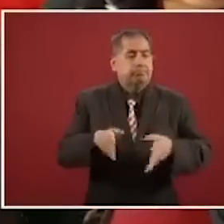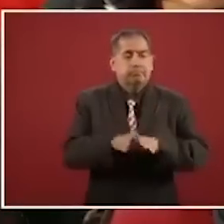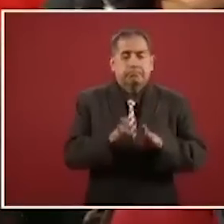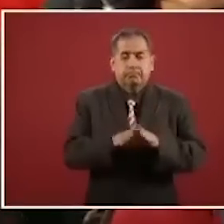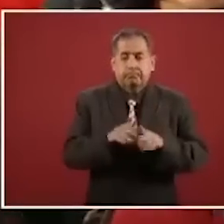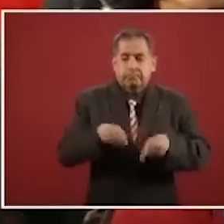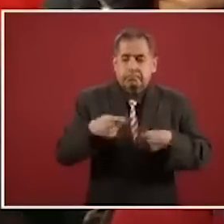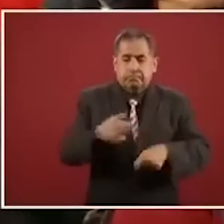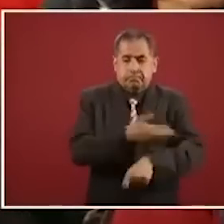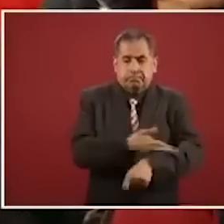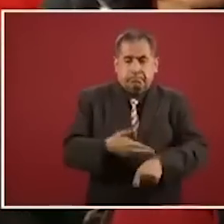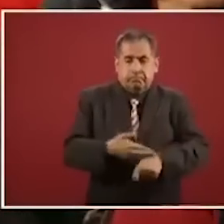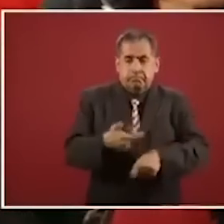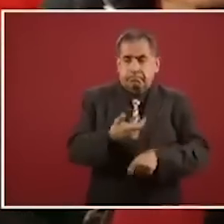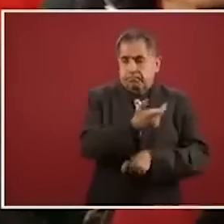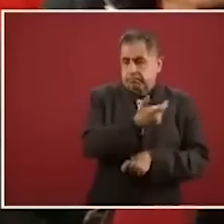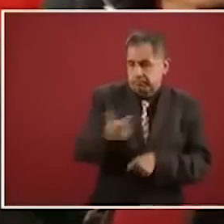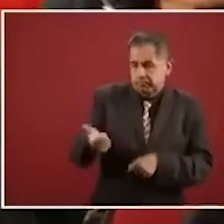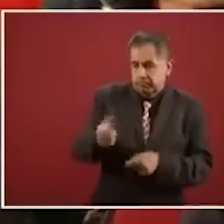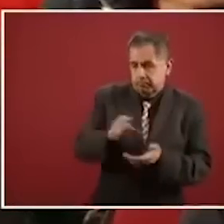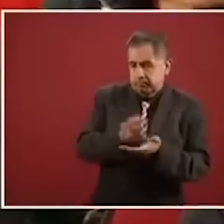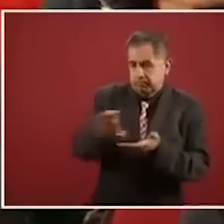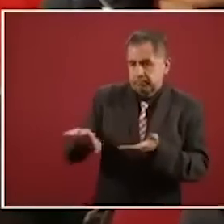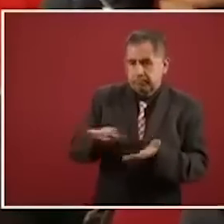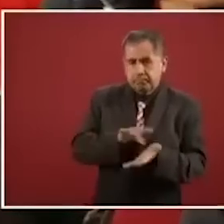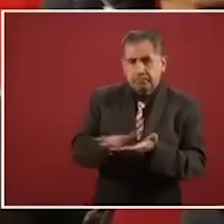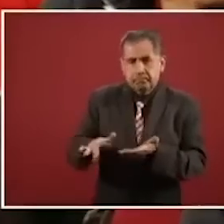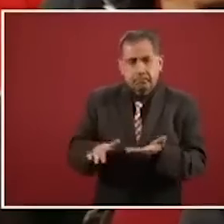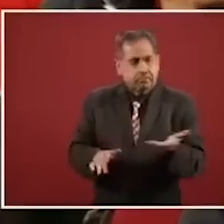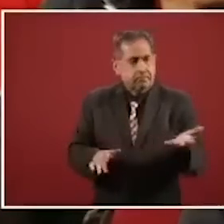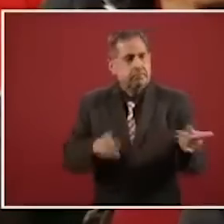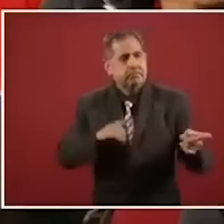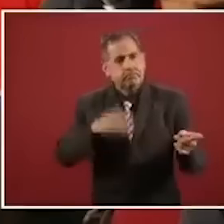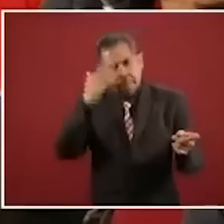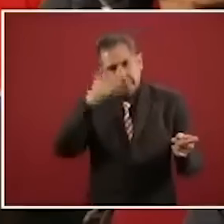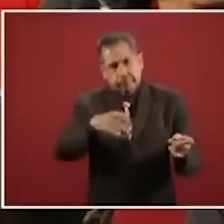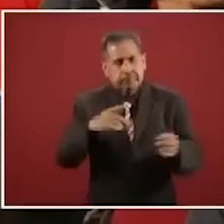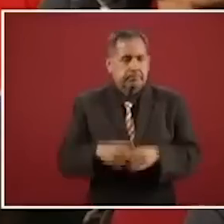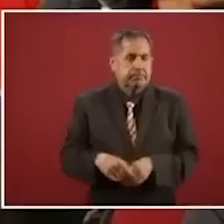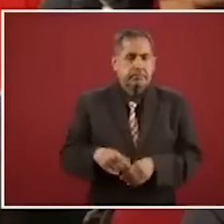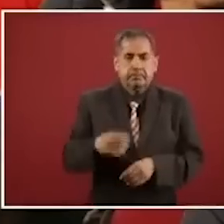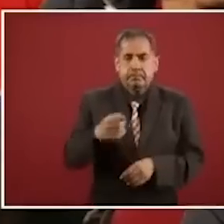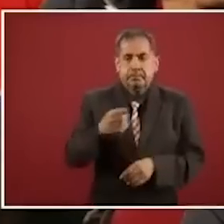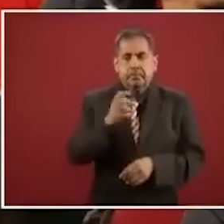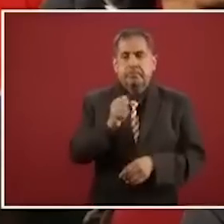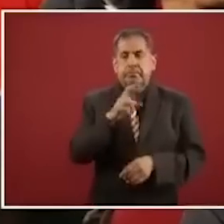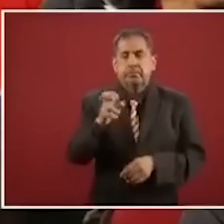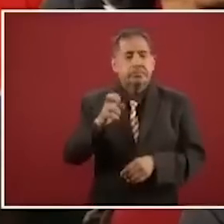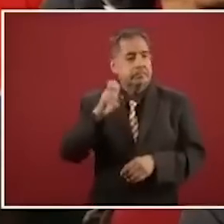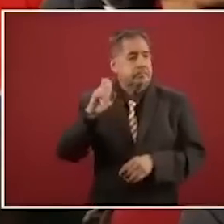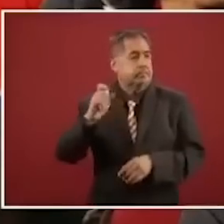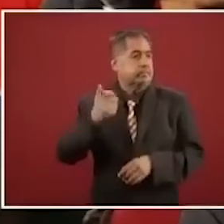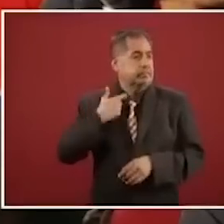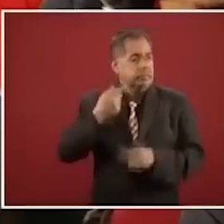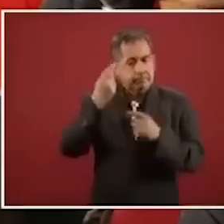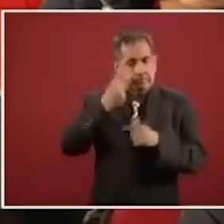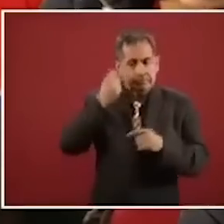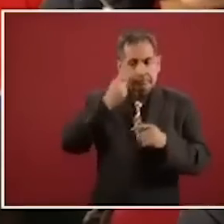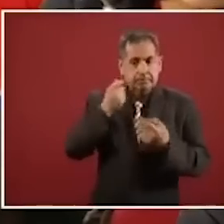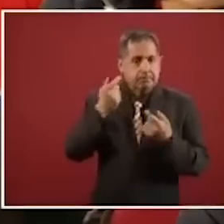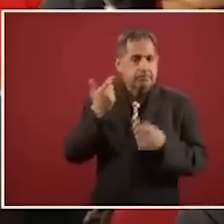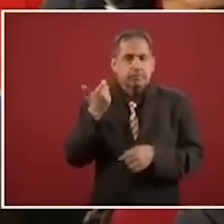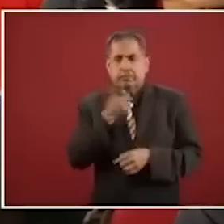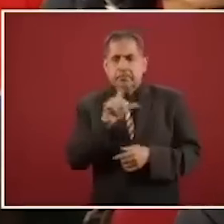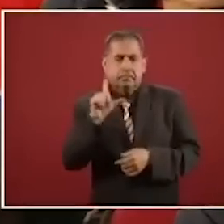procedan a realizar el pago de la ayuda. Como usted sabe, el Servicio Exterior en el Retiro recibe las pensiones más bajas entre los